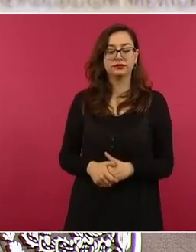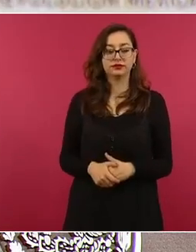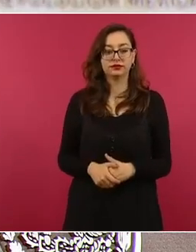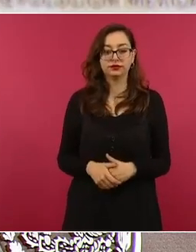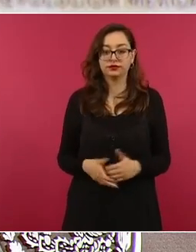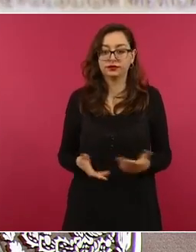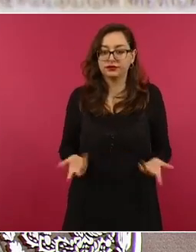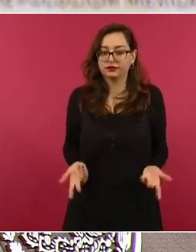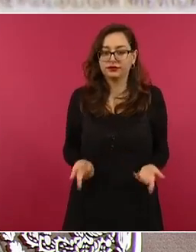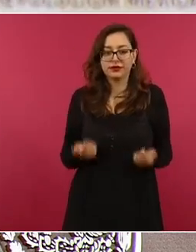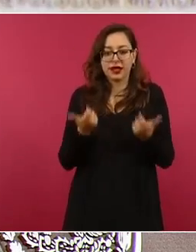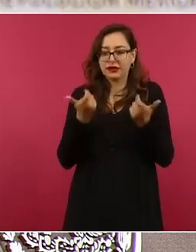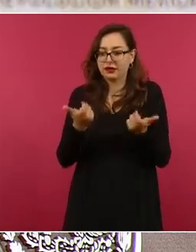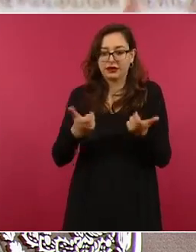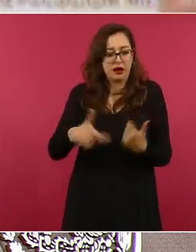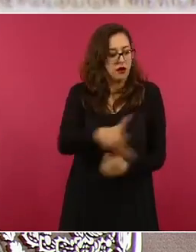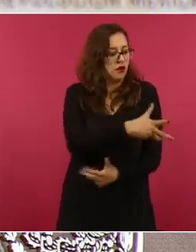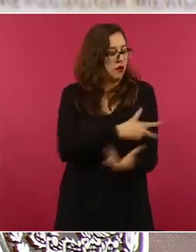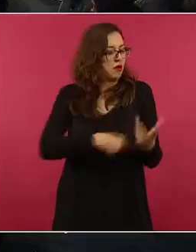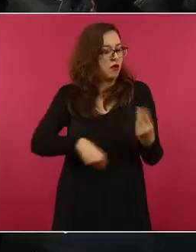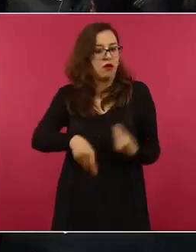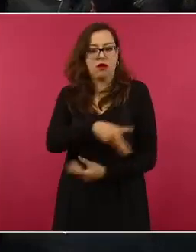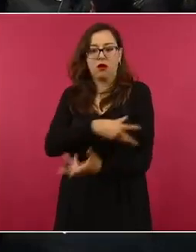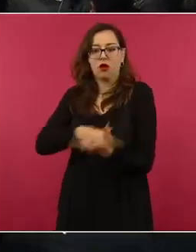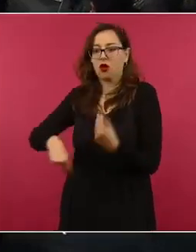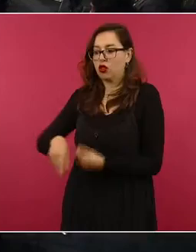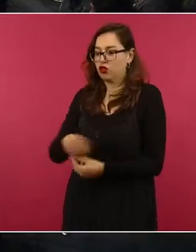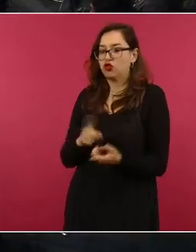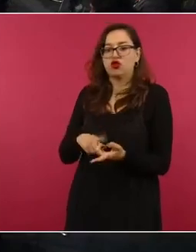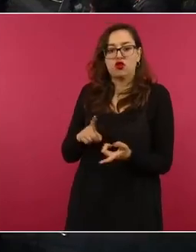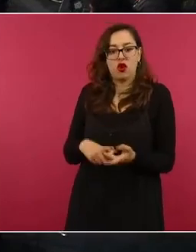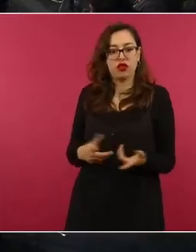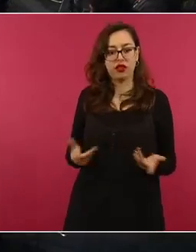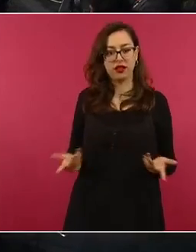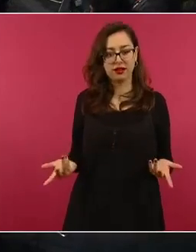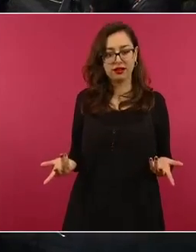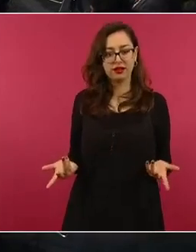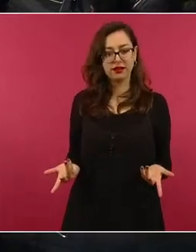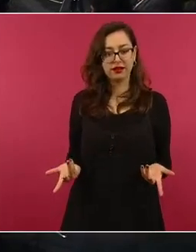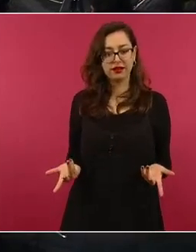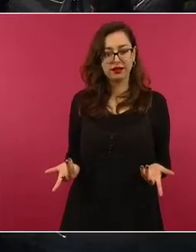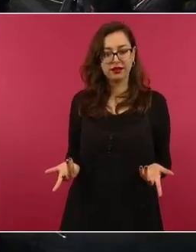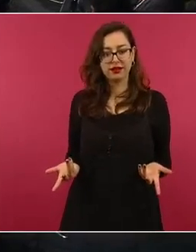¿De dónde sale el dinero? Bueno, hasta los adversarios.